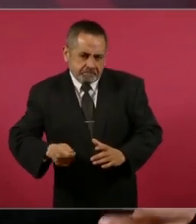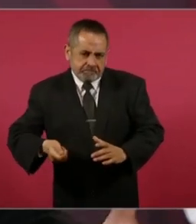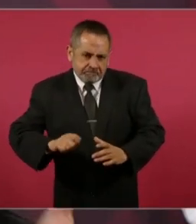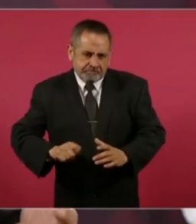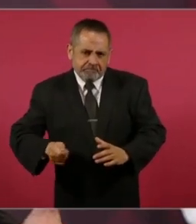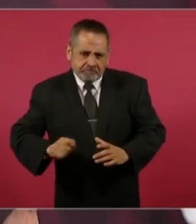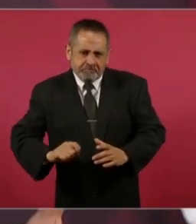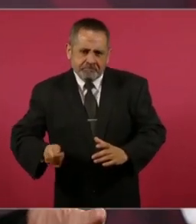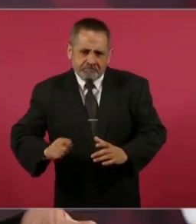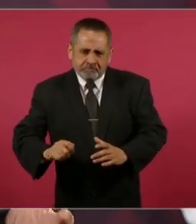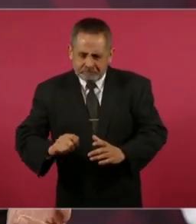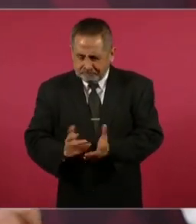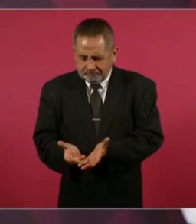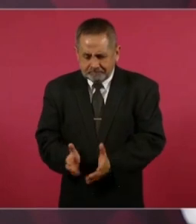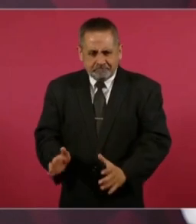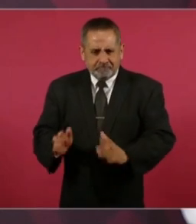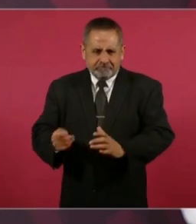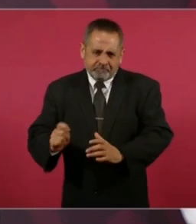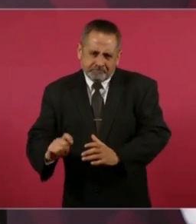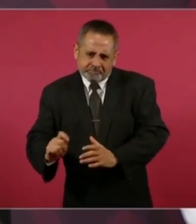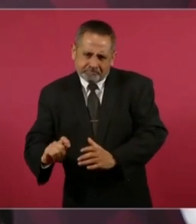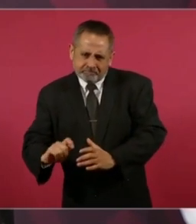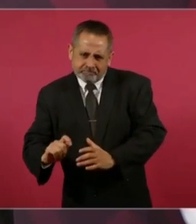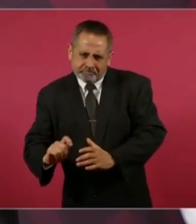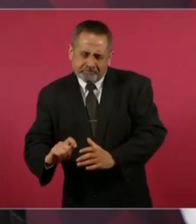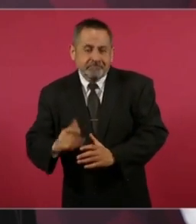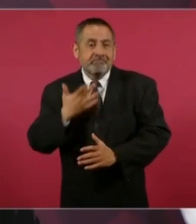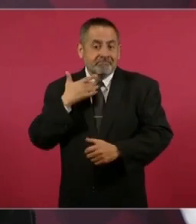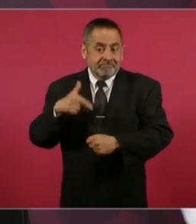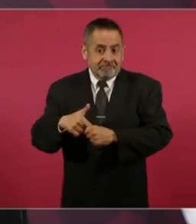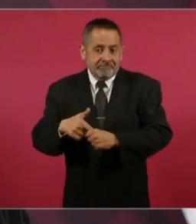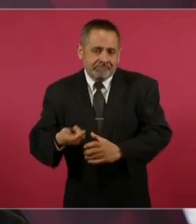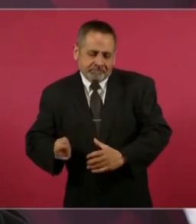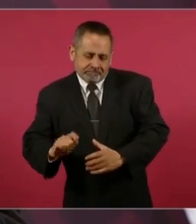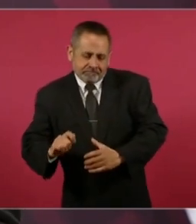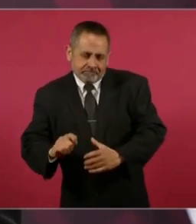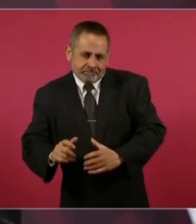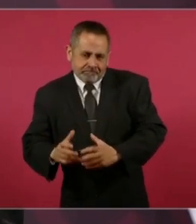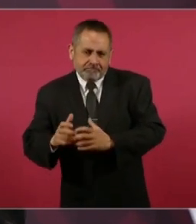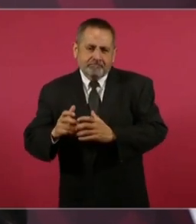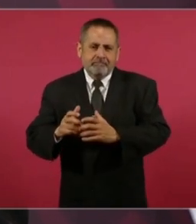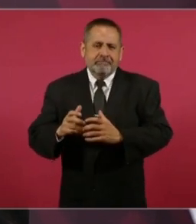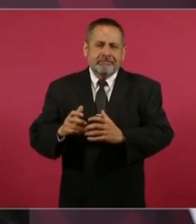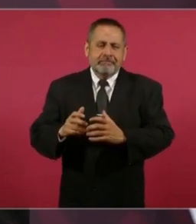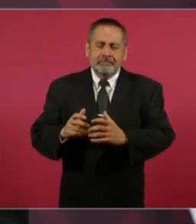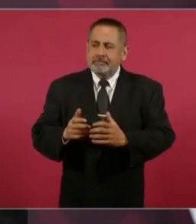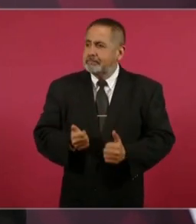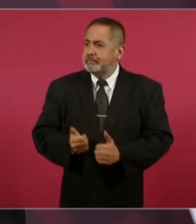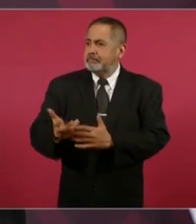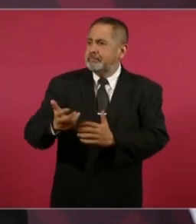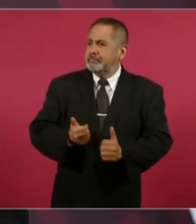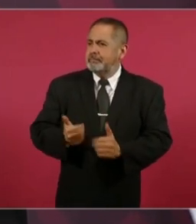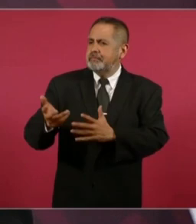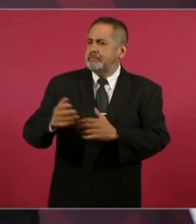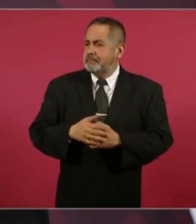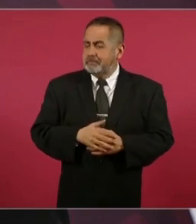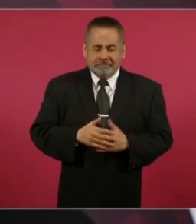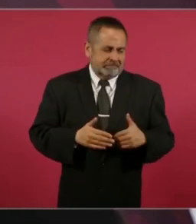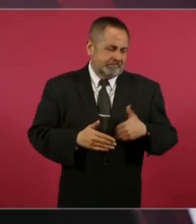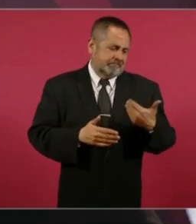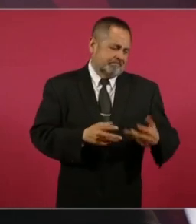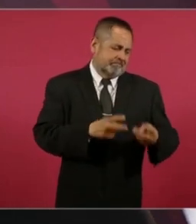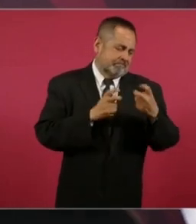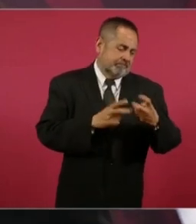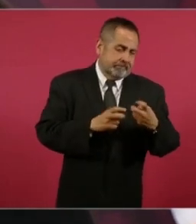en bidones la gasolina y y y con un efecto porque